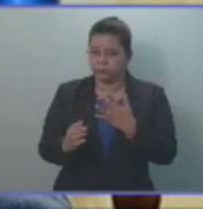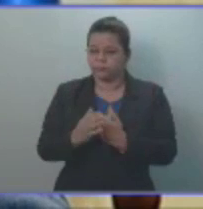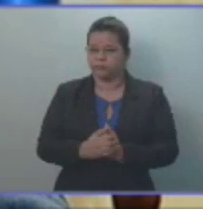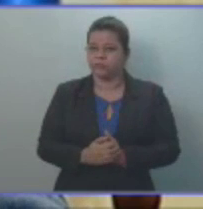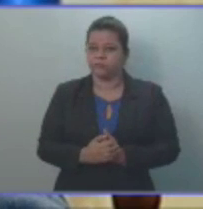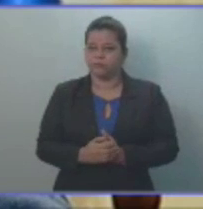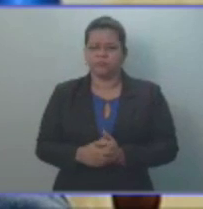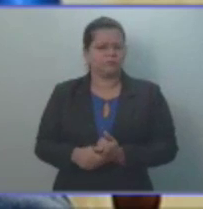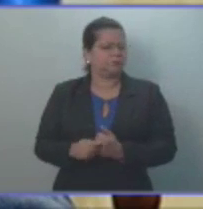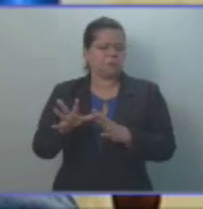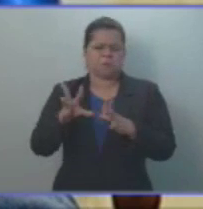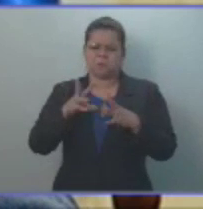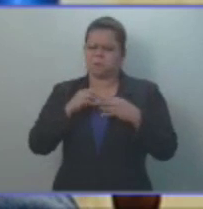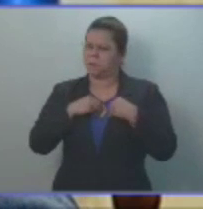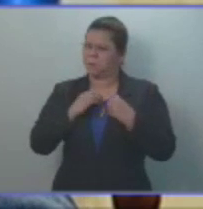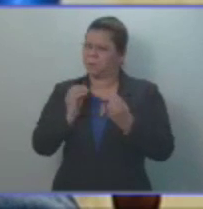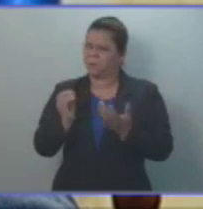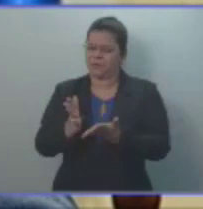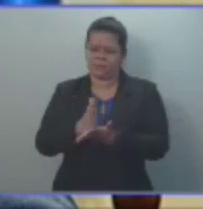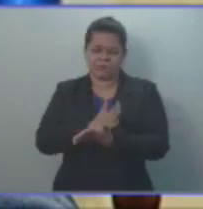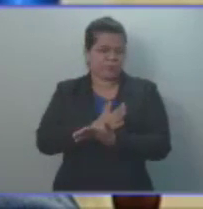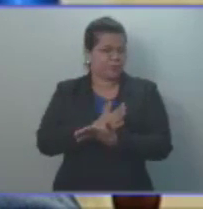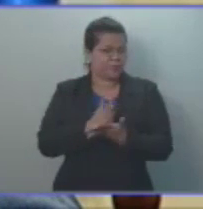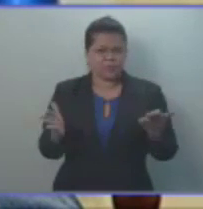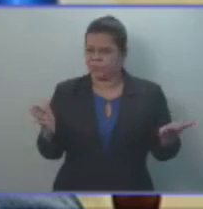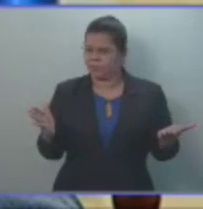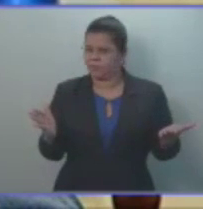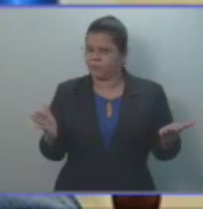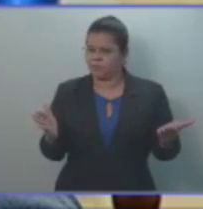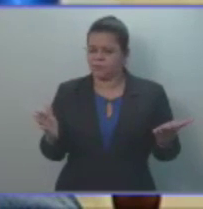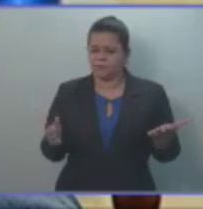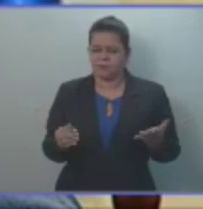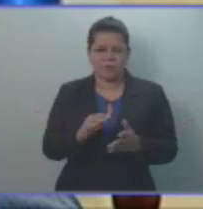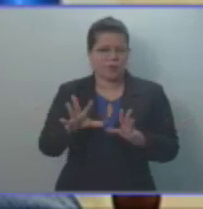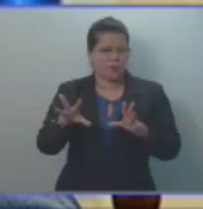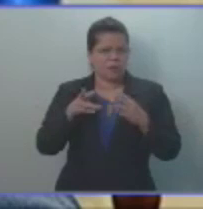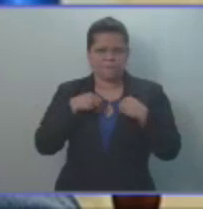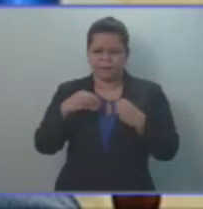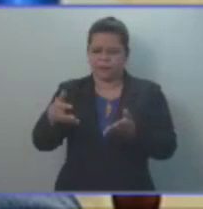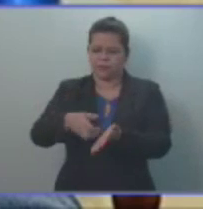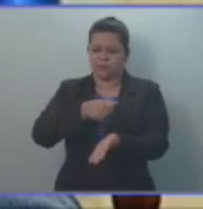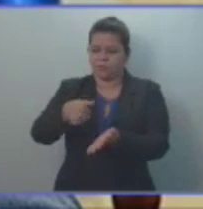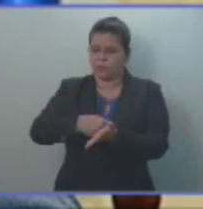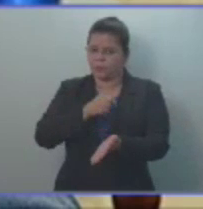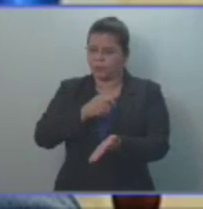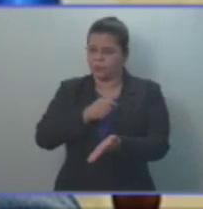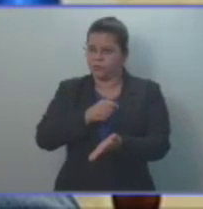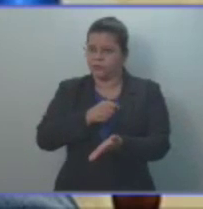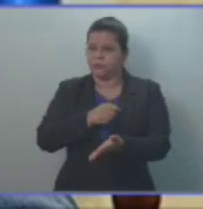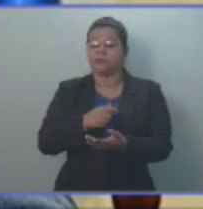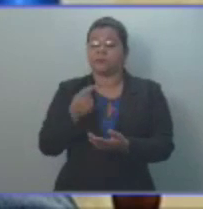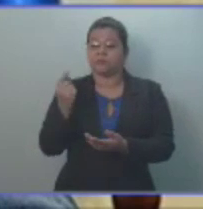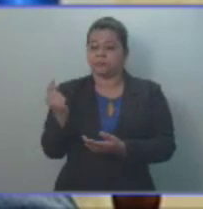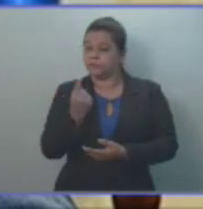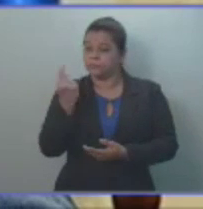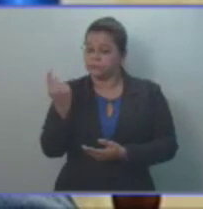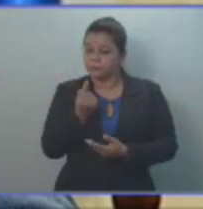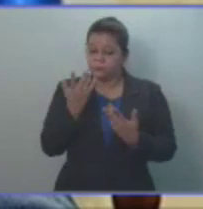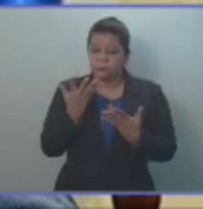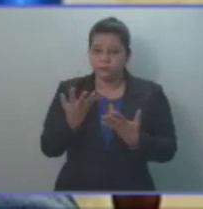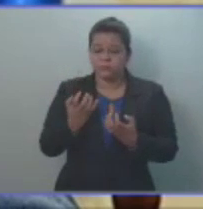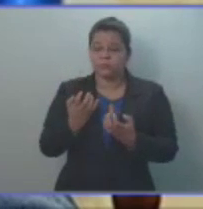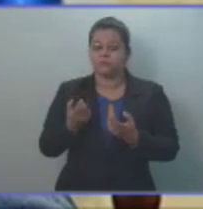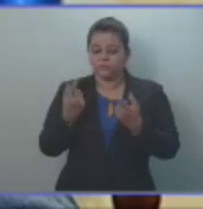no afecta absolutamente a nadie, no afecta ingresos fiscales. Lo que hace es habilitar a que